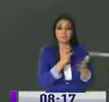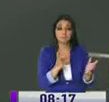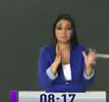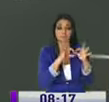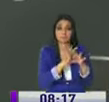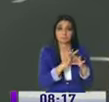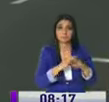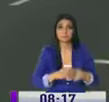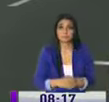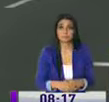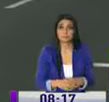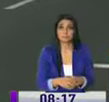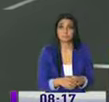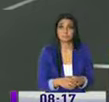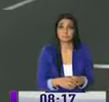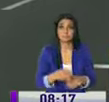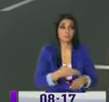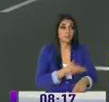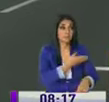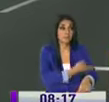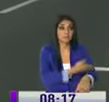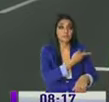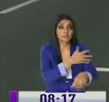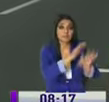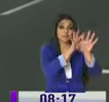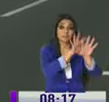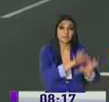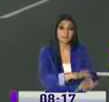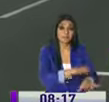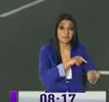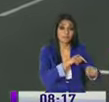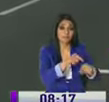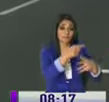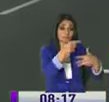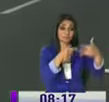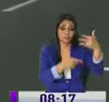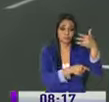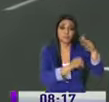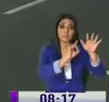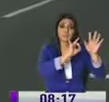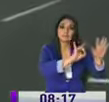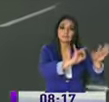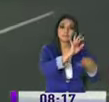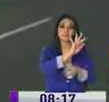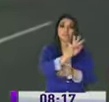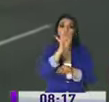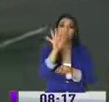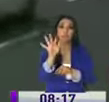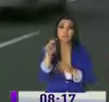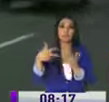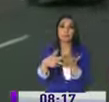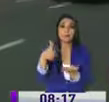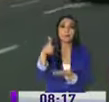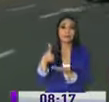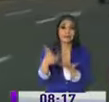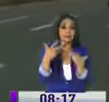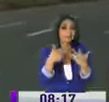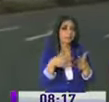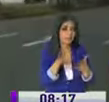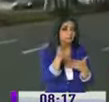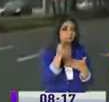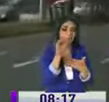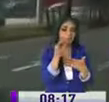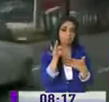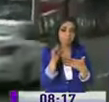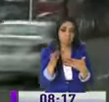la secretaria no ha pasado el listado de los 755 paradas que vamos a realizar y de igual manera todo